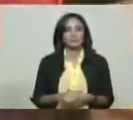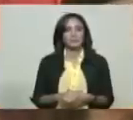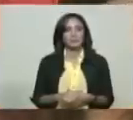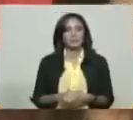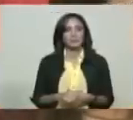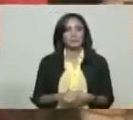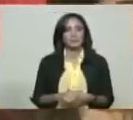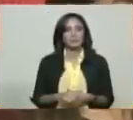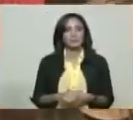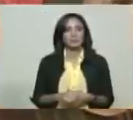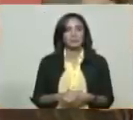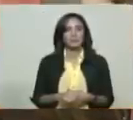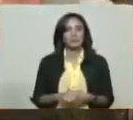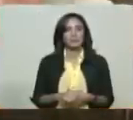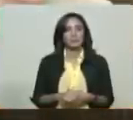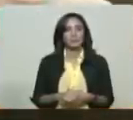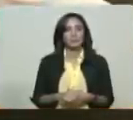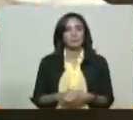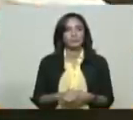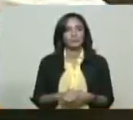Yo les vuelvo a repetir,